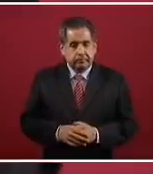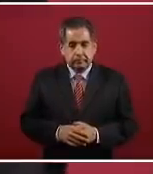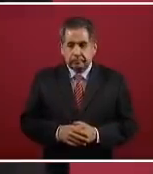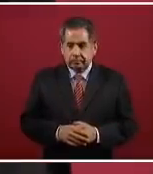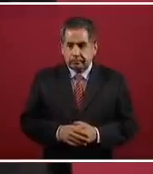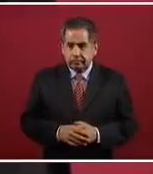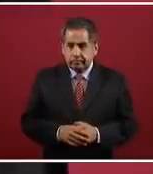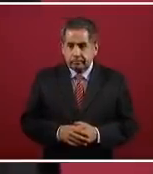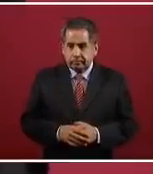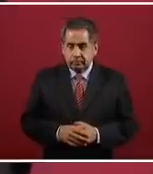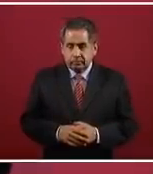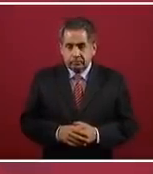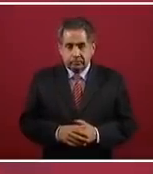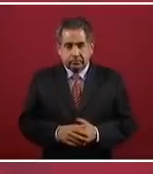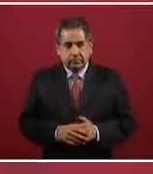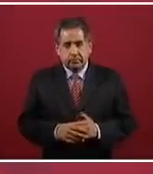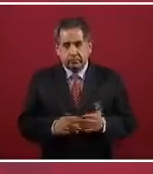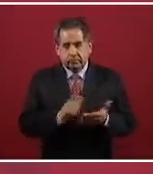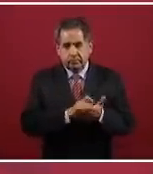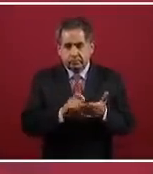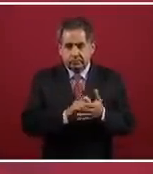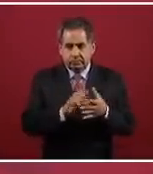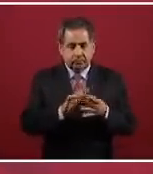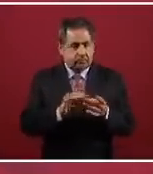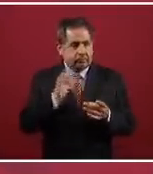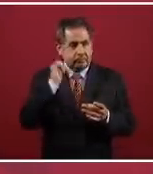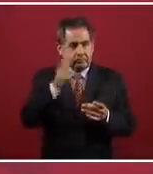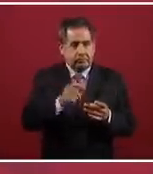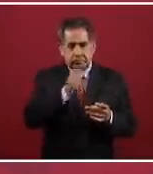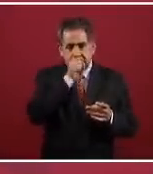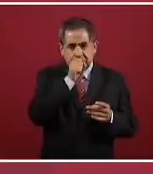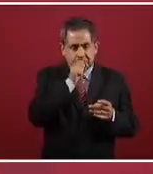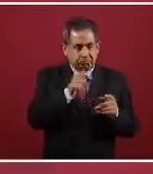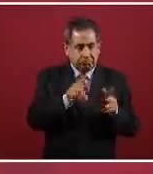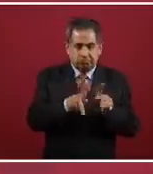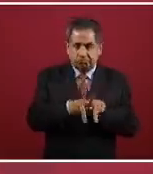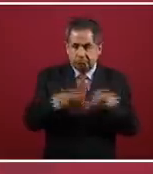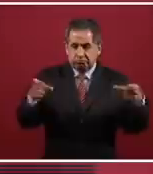si no un ensayo, cuando menos una columna sobre esto,